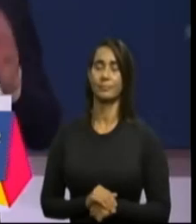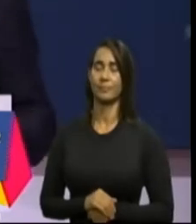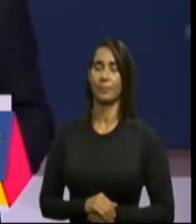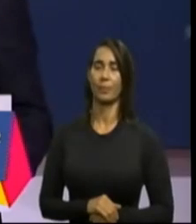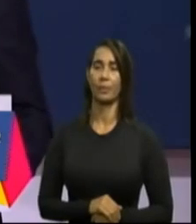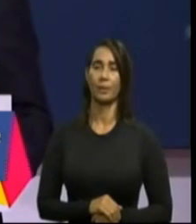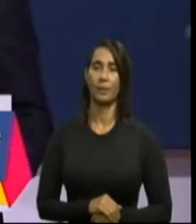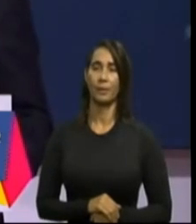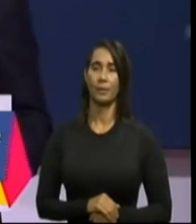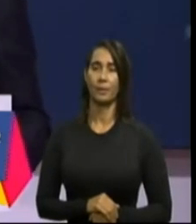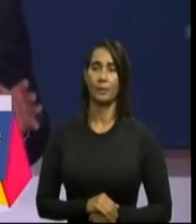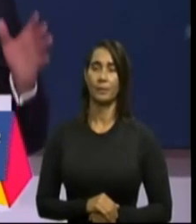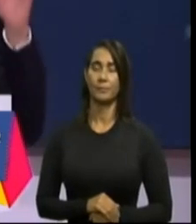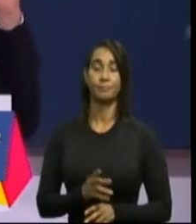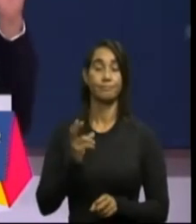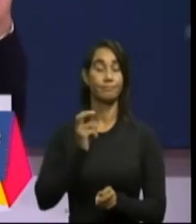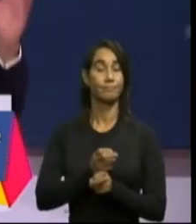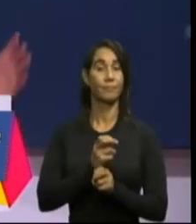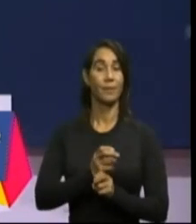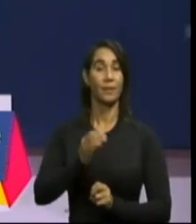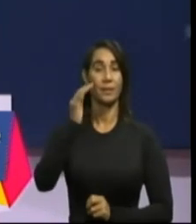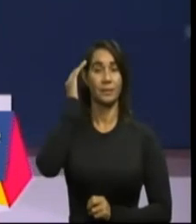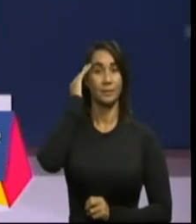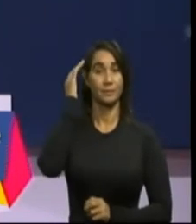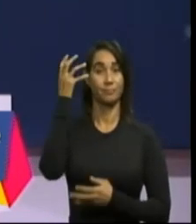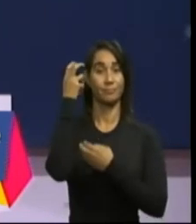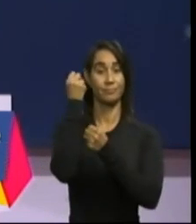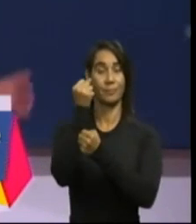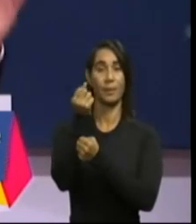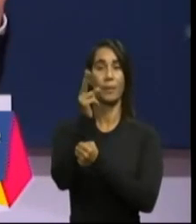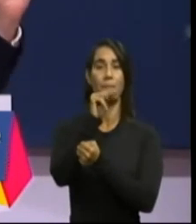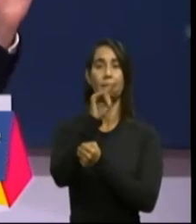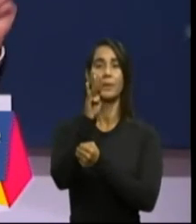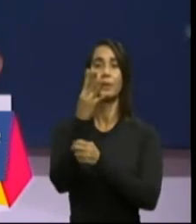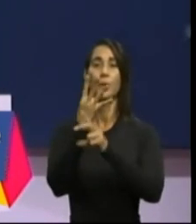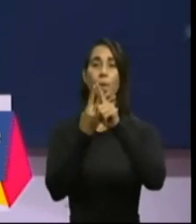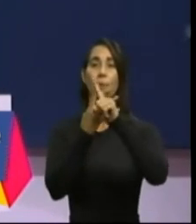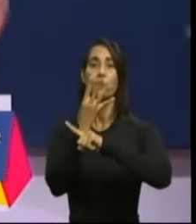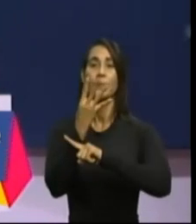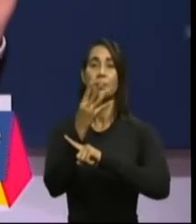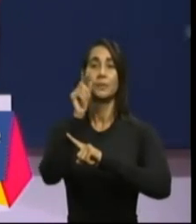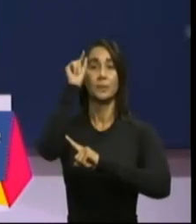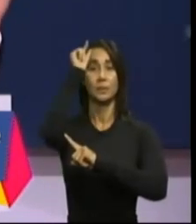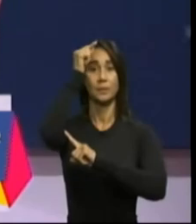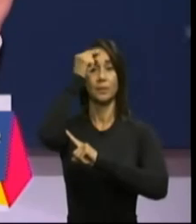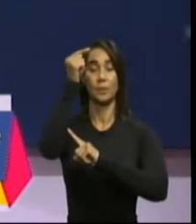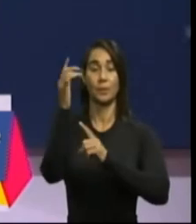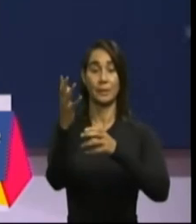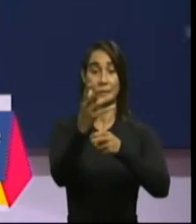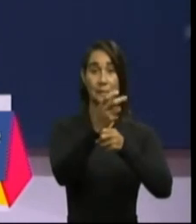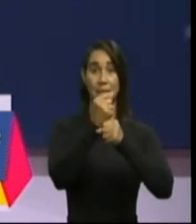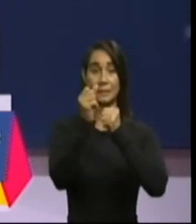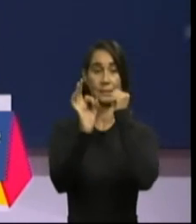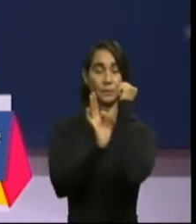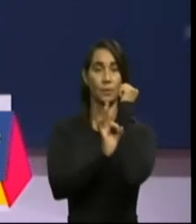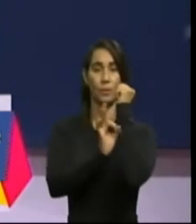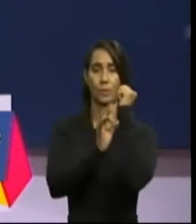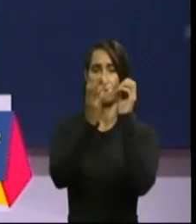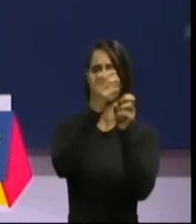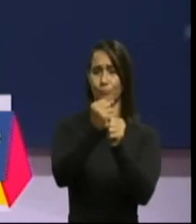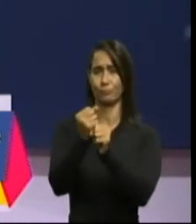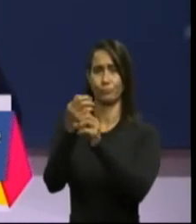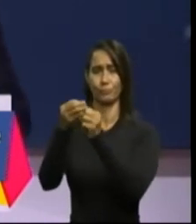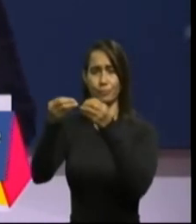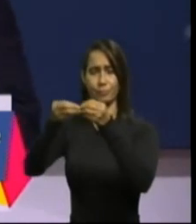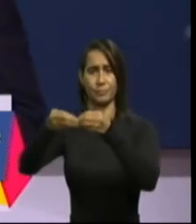Cuesta creer que en solo 22 meses de gobierno hemos incautado igual cantidad de drogas